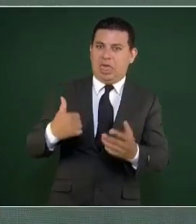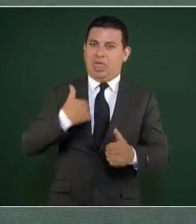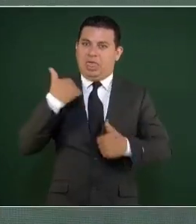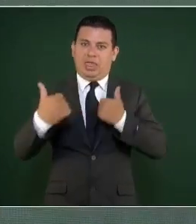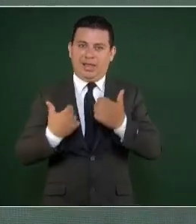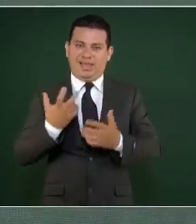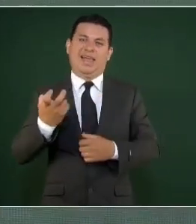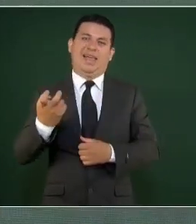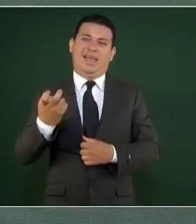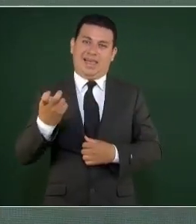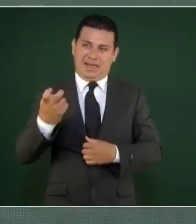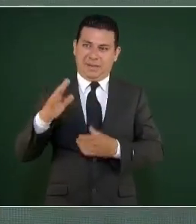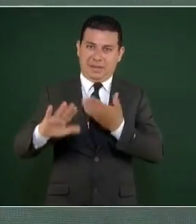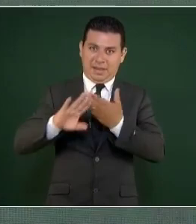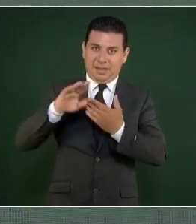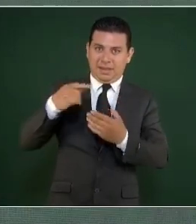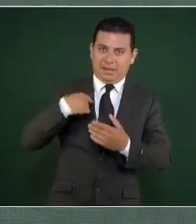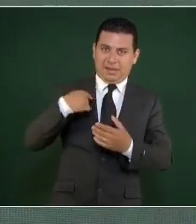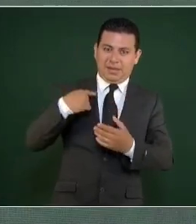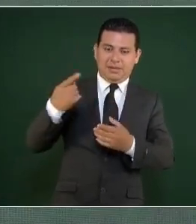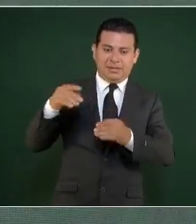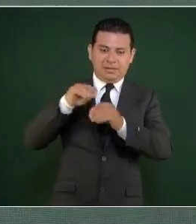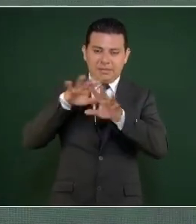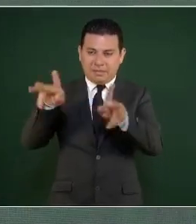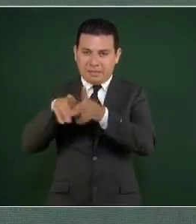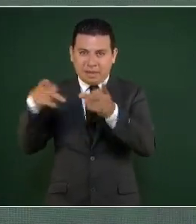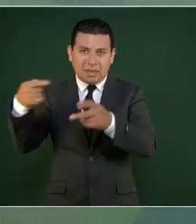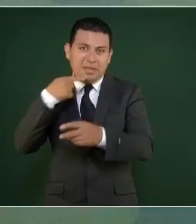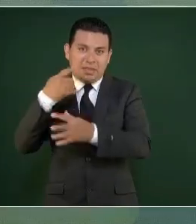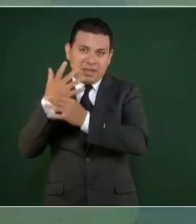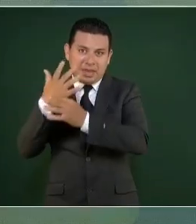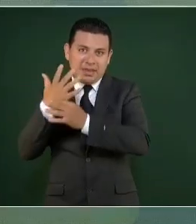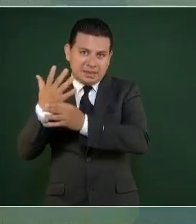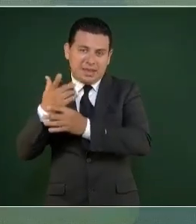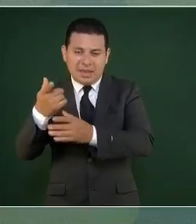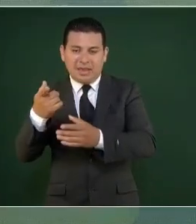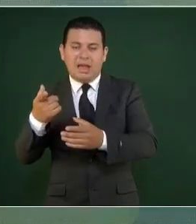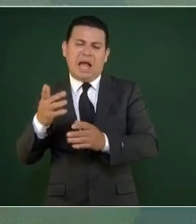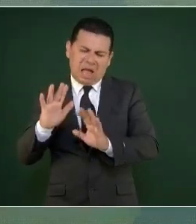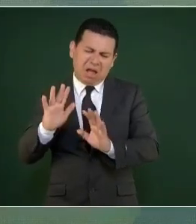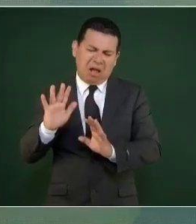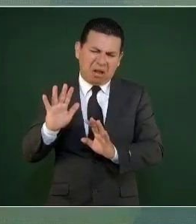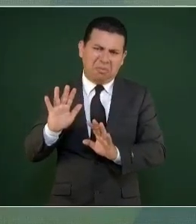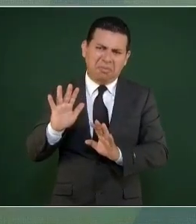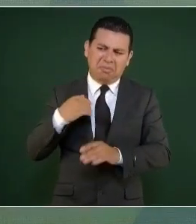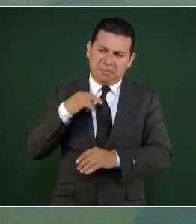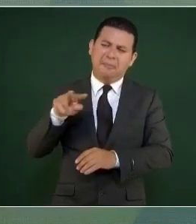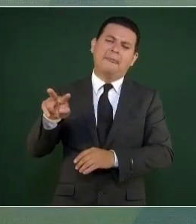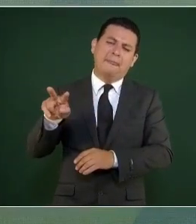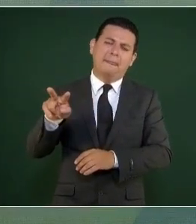dicen en el AMPA del periodismo. Entonces,